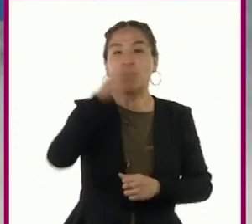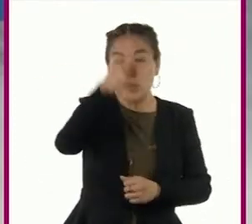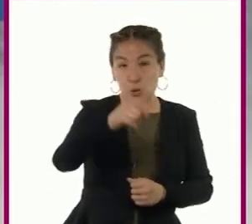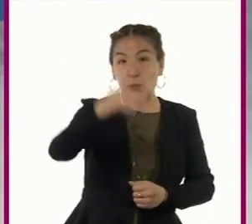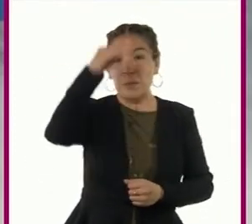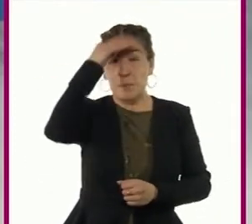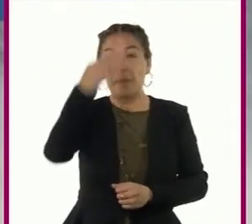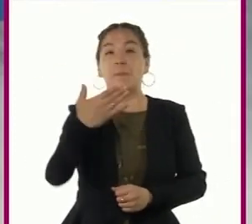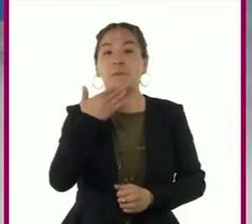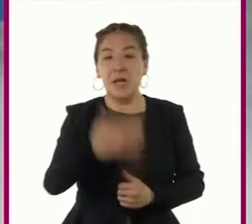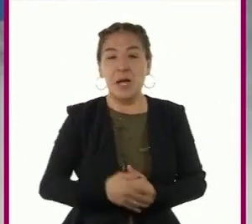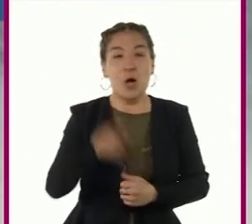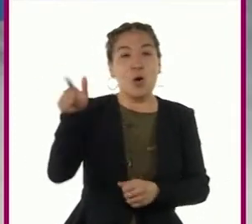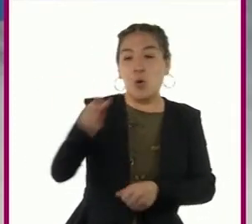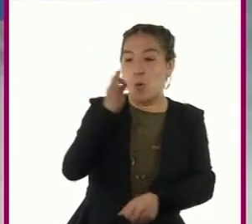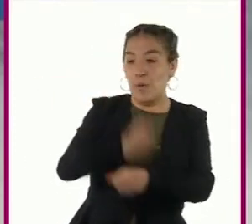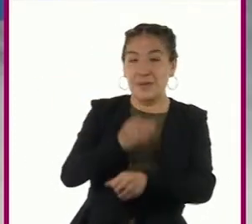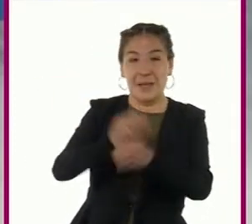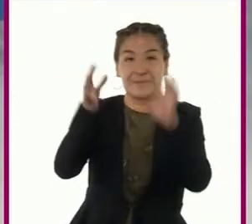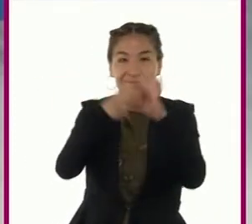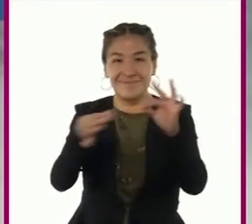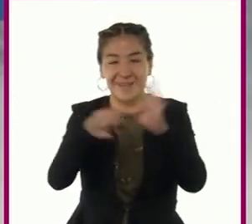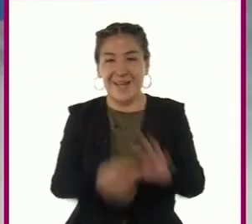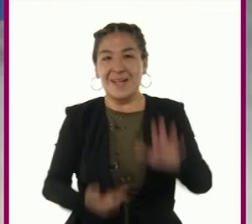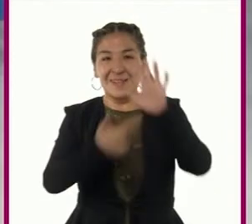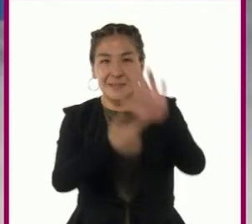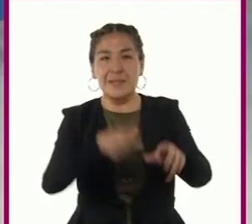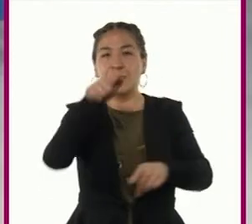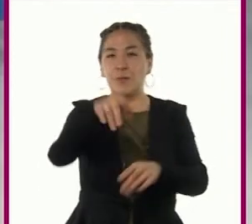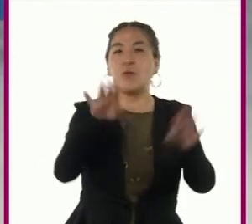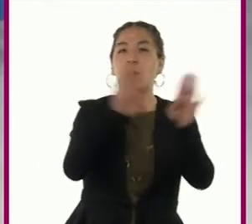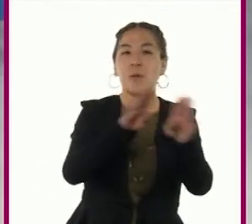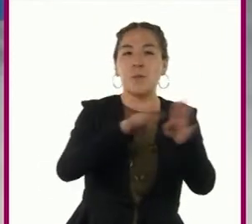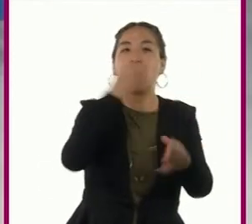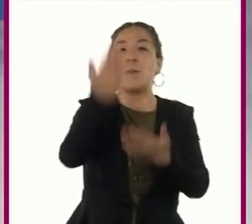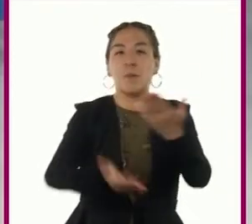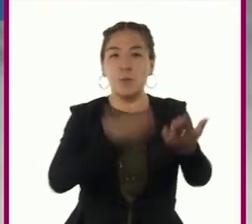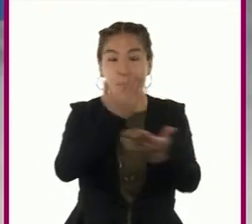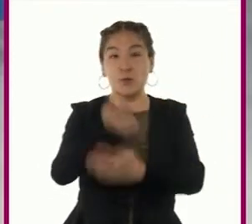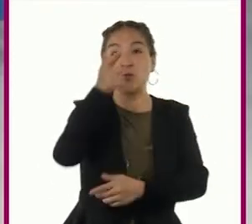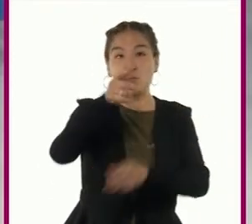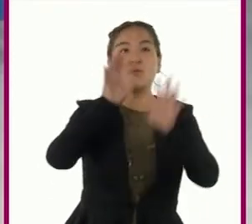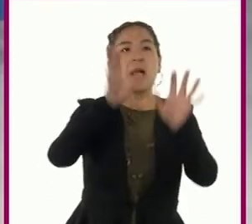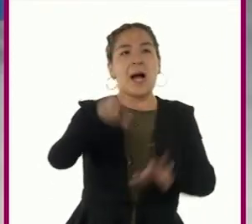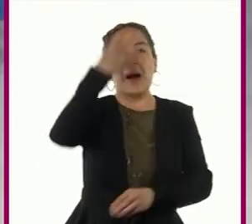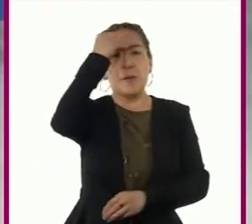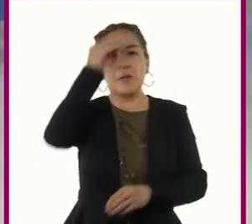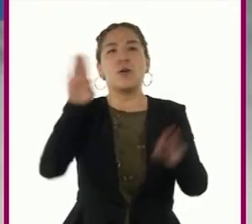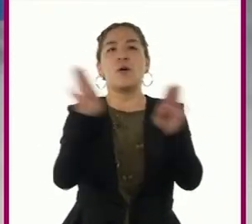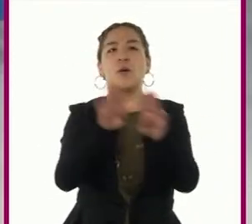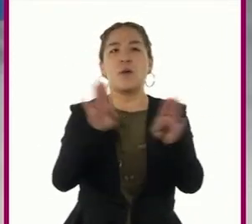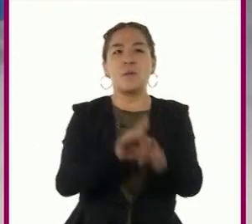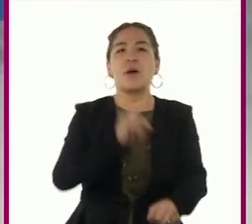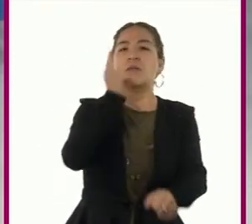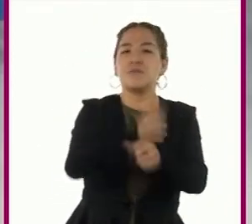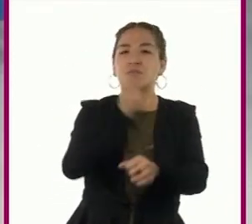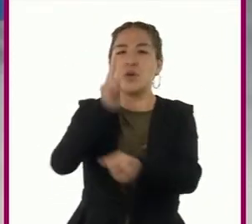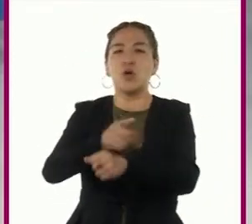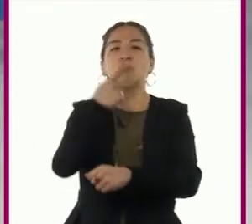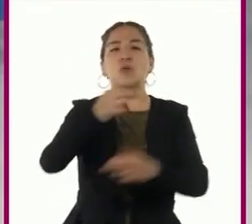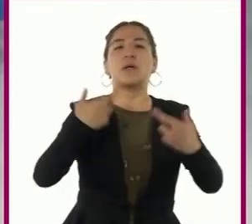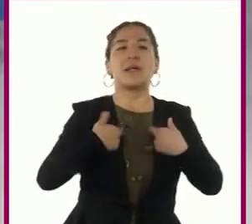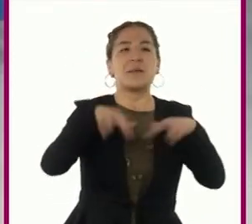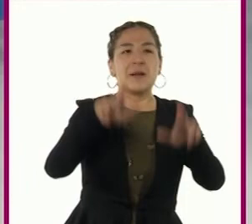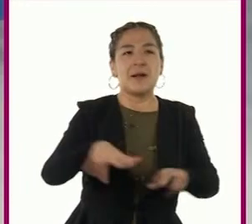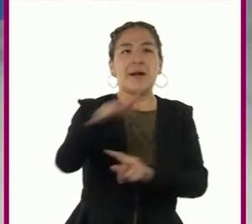Reflexionen si con lo expuesto en esta sesión y sus propuestas aprendieron a identificar los mecanismos de representación